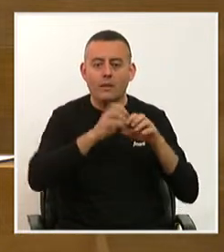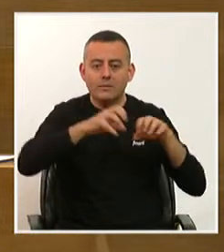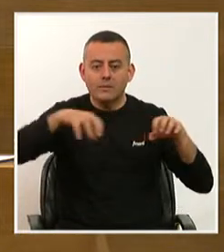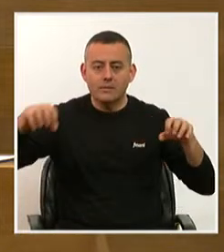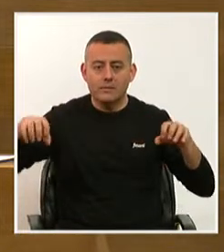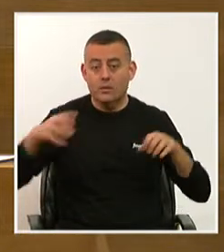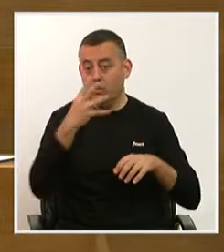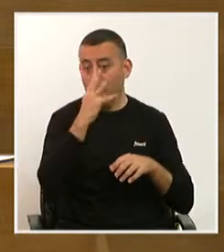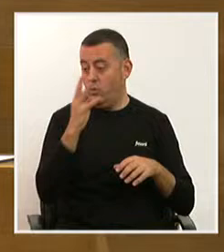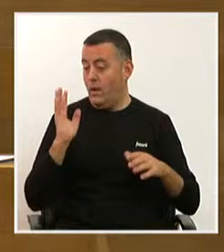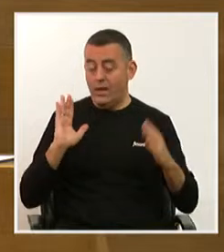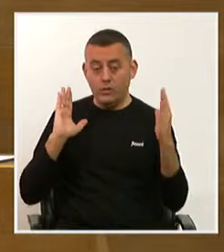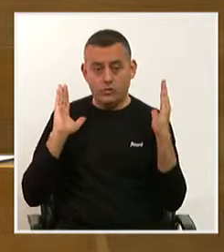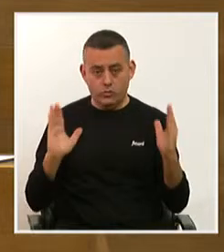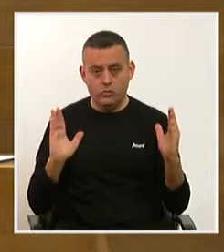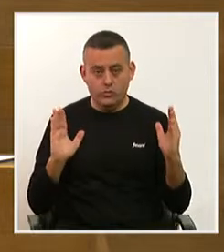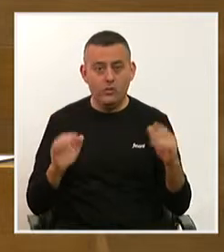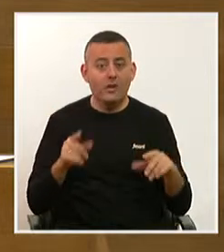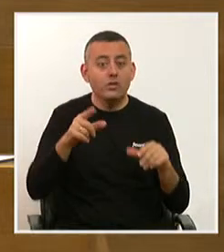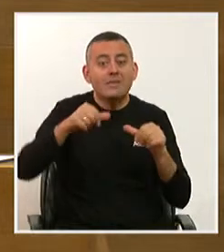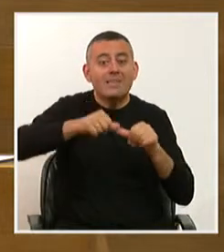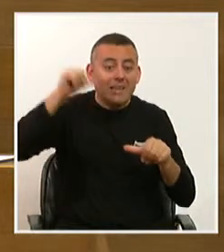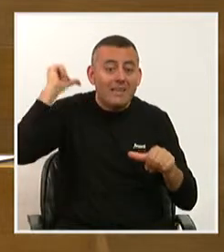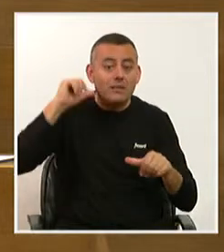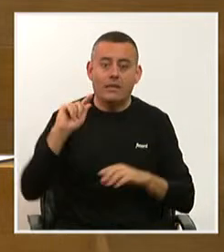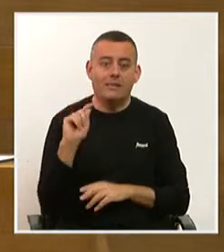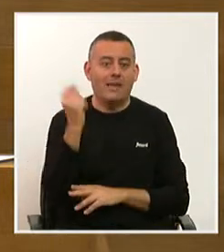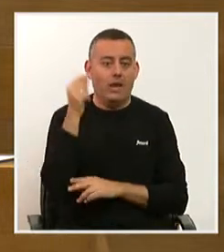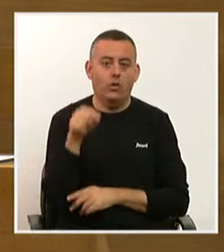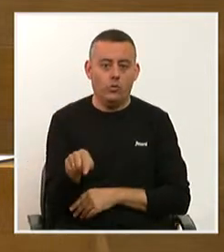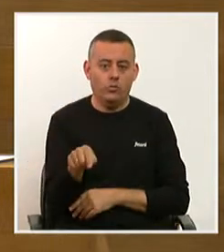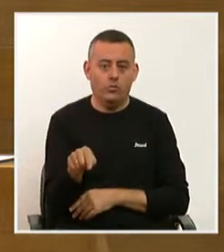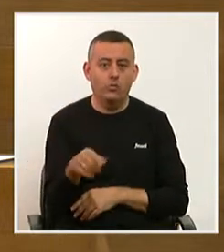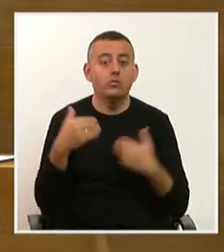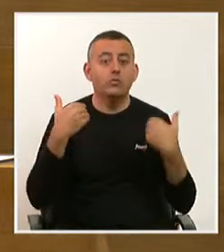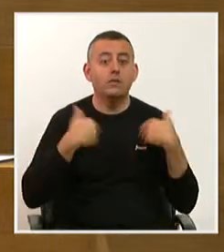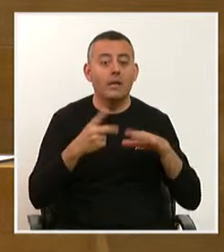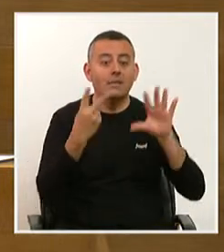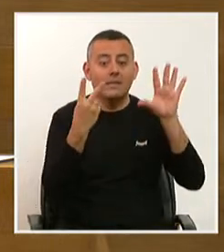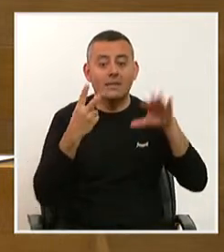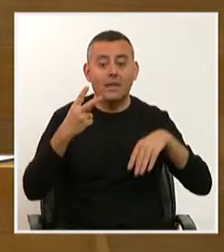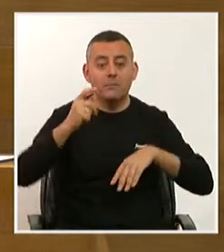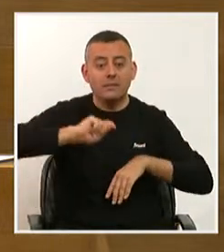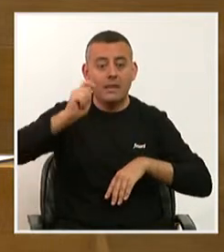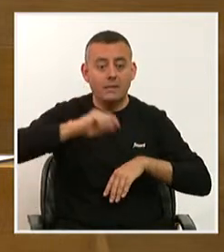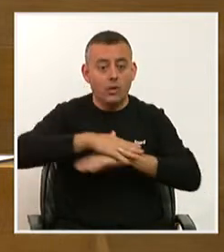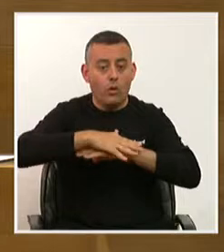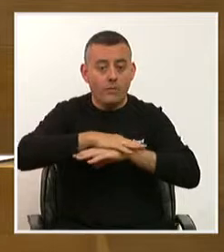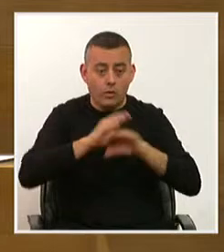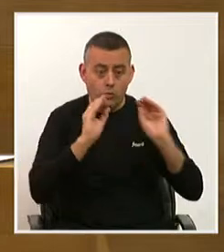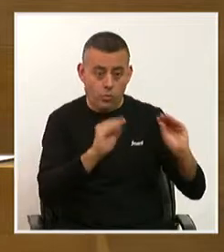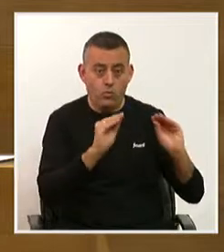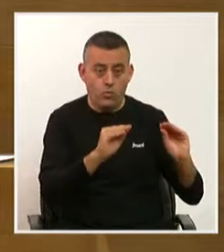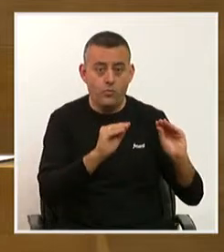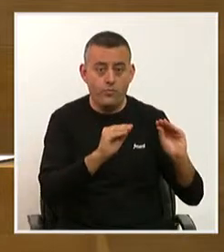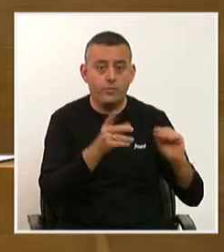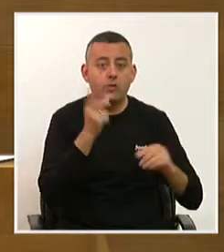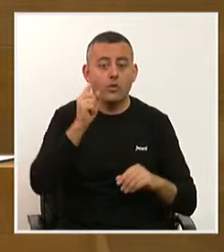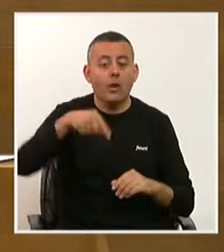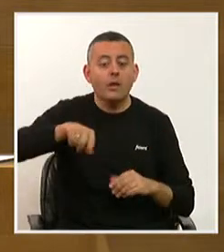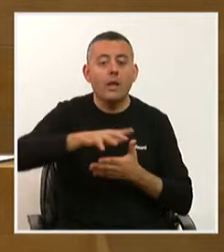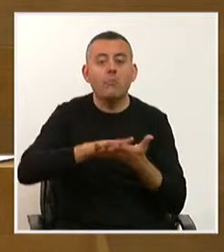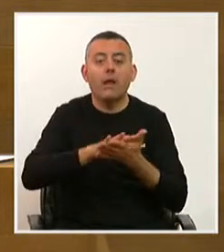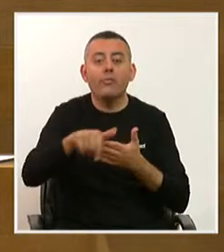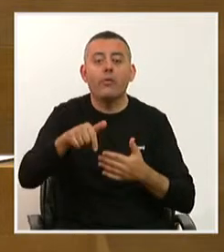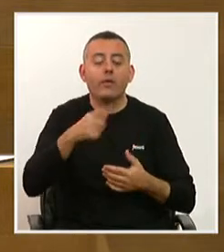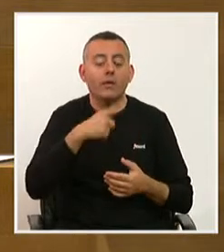Y esta es una rcord mesber y así no paren que del presid del gober que